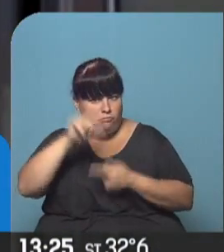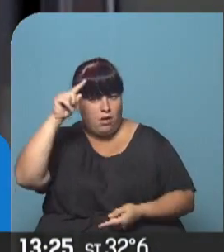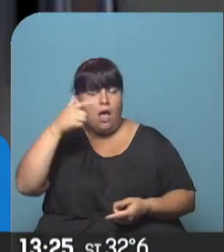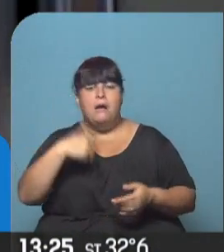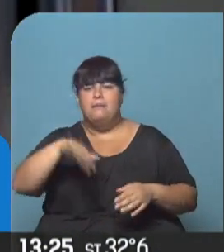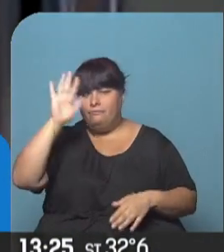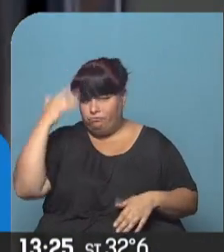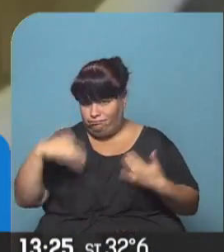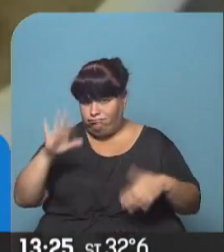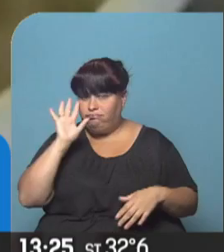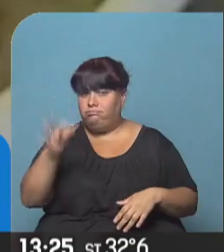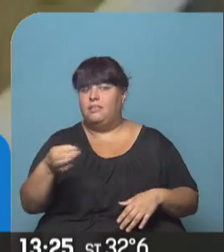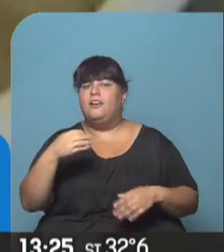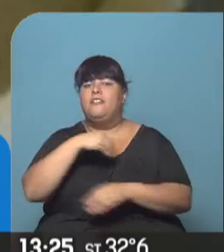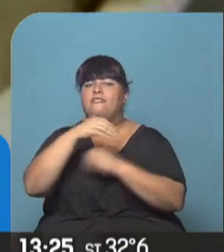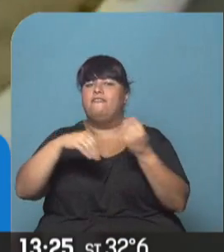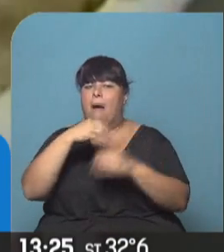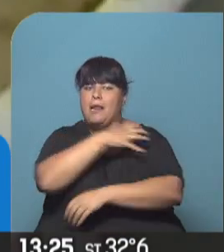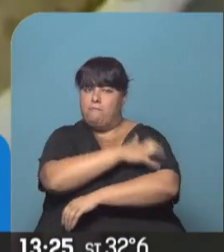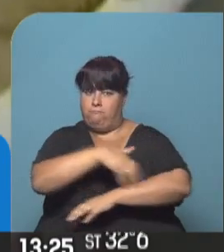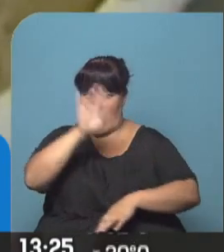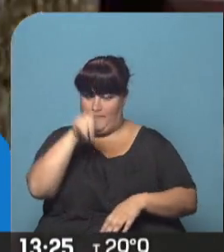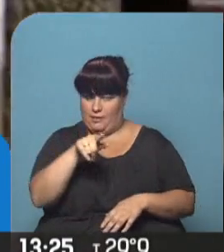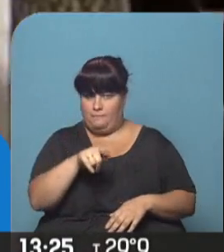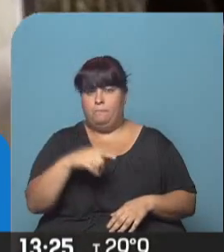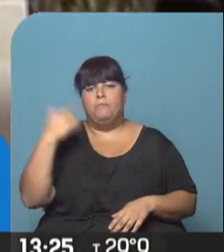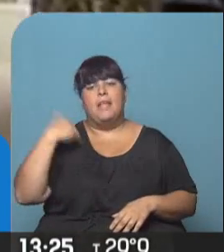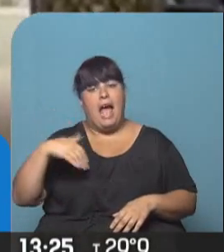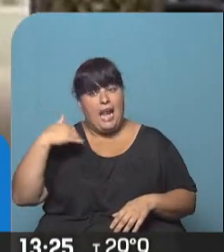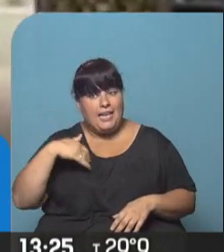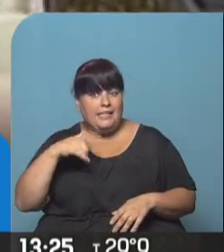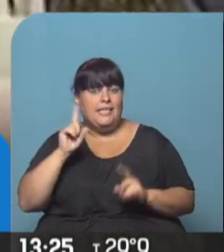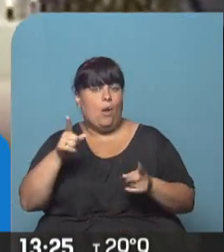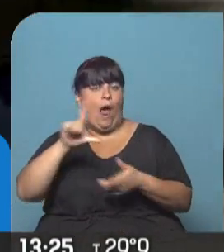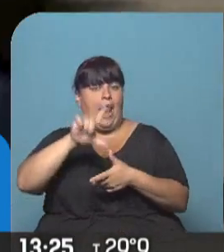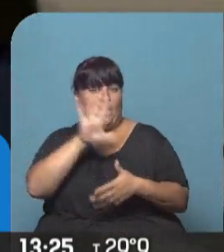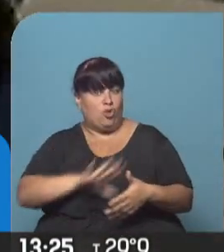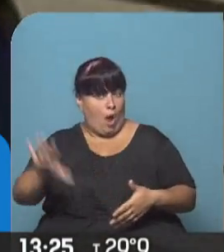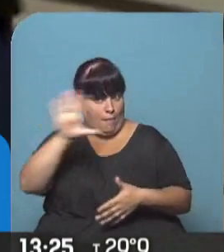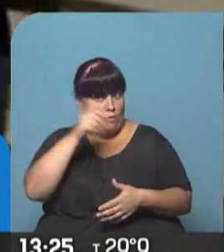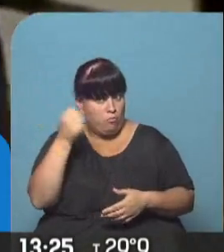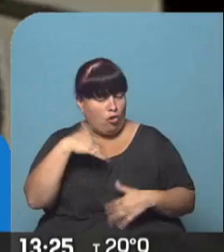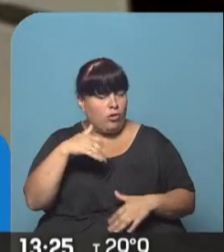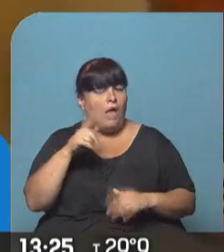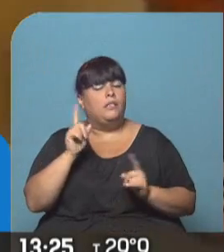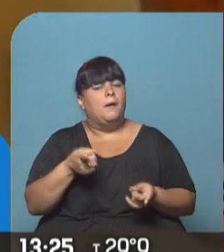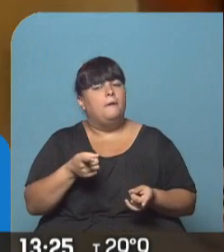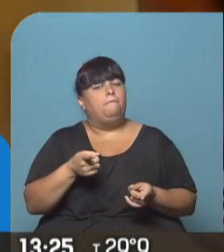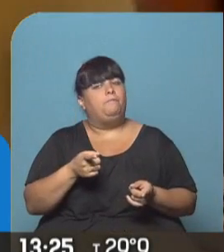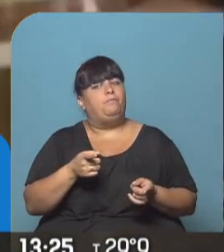aumento muy notable en las familias más humildes argentinas como gran parte de latinoamérica tiene un